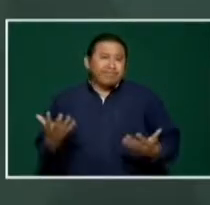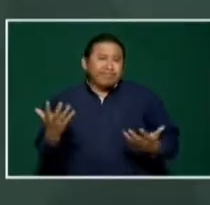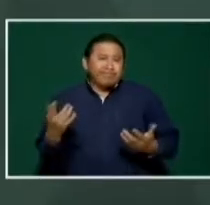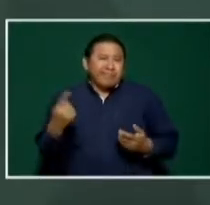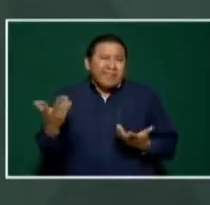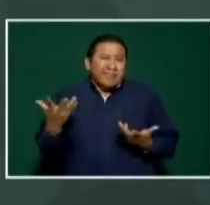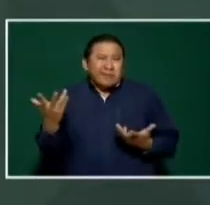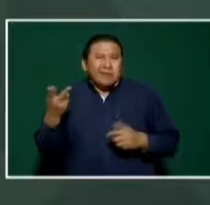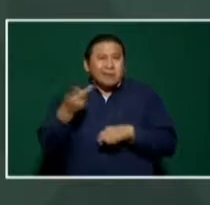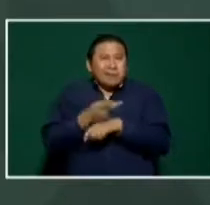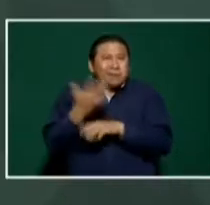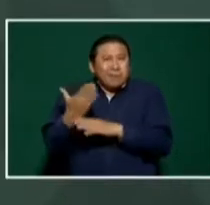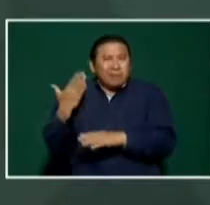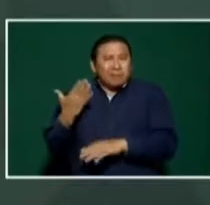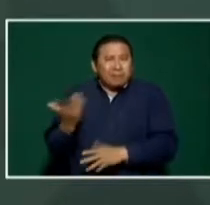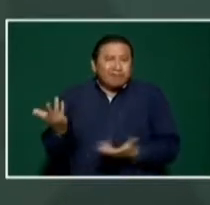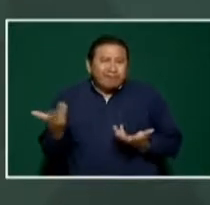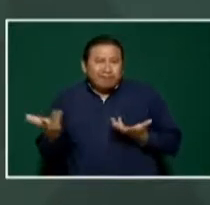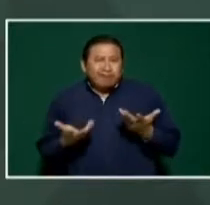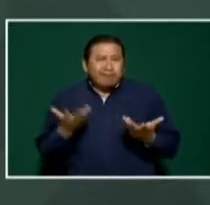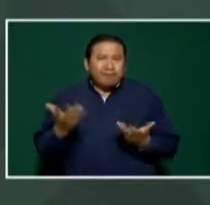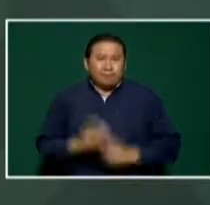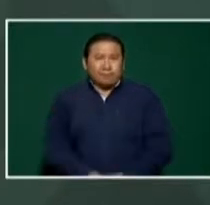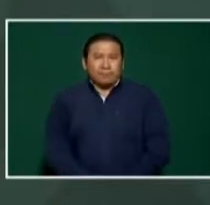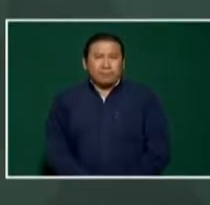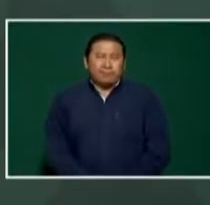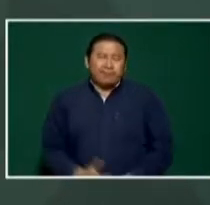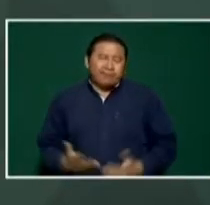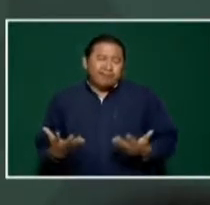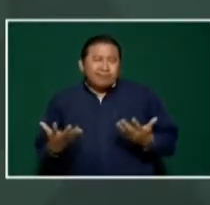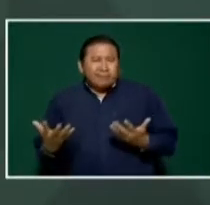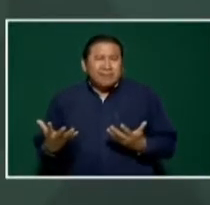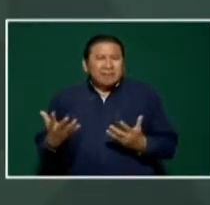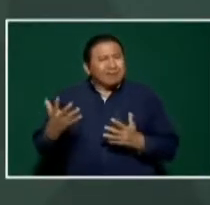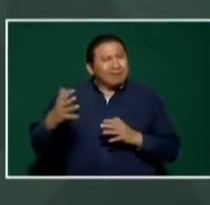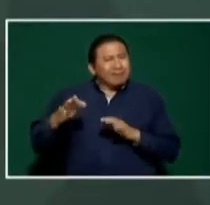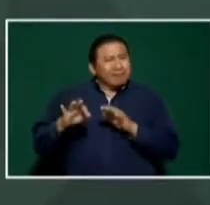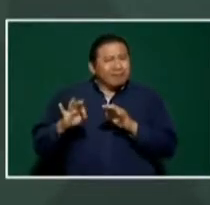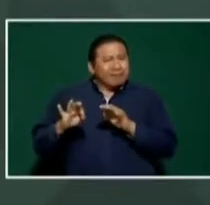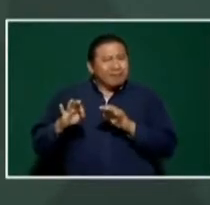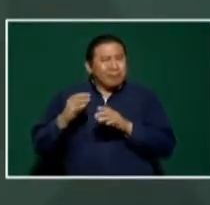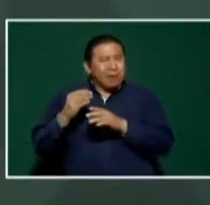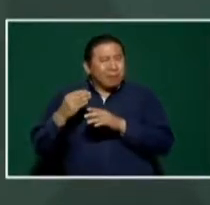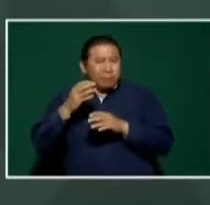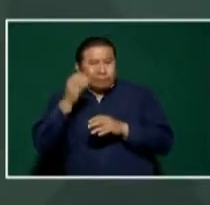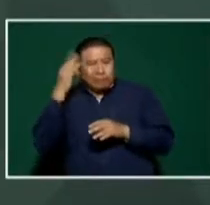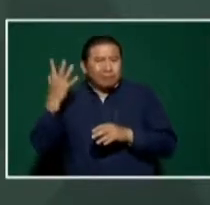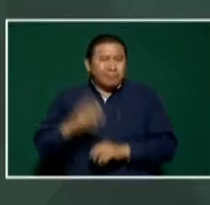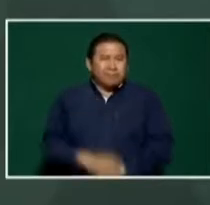pasaba porque no se atendía bien